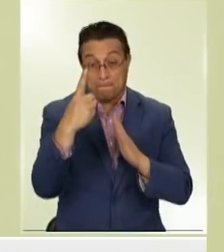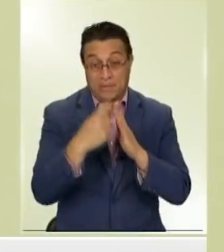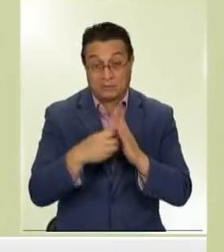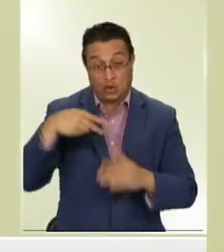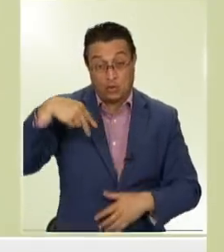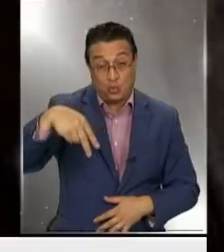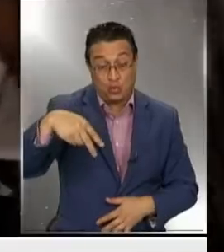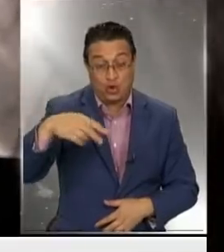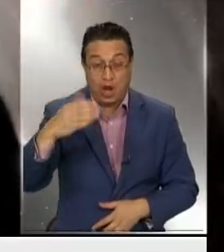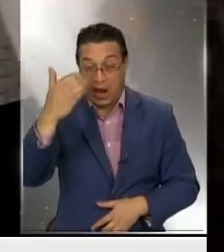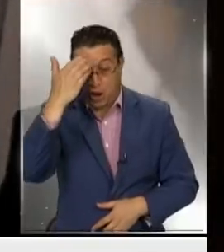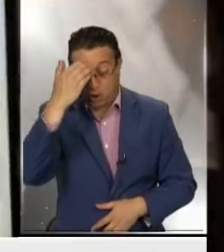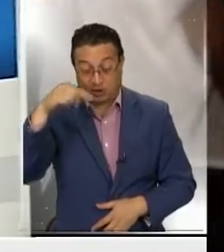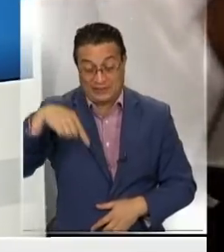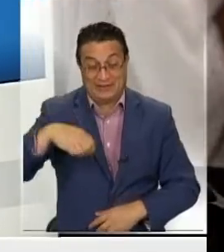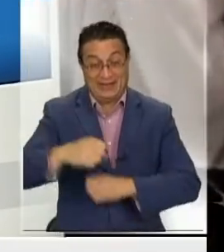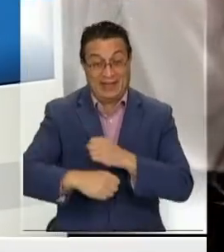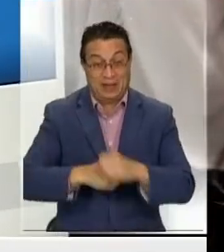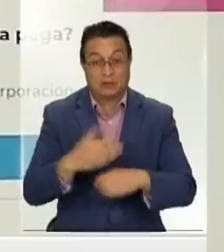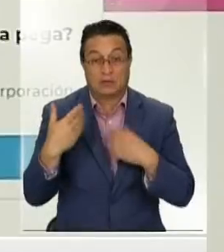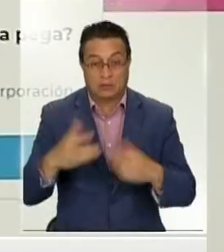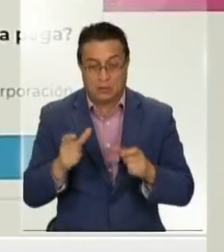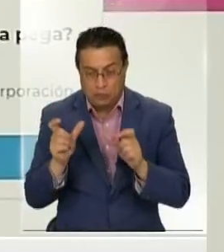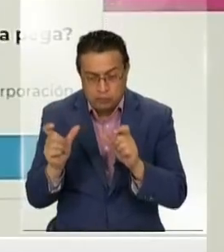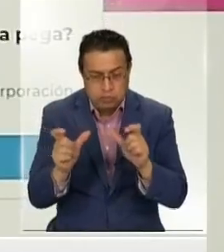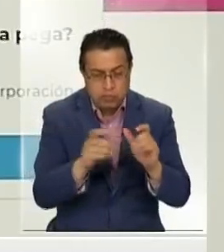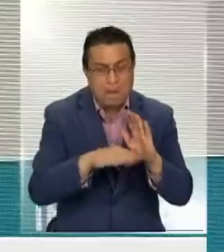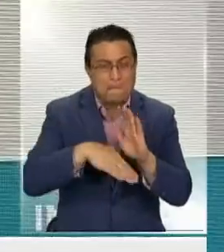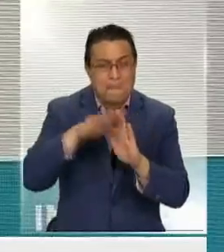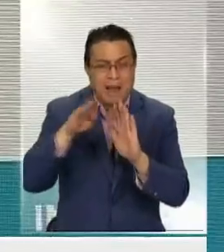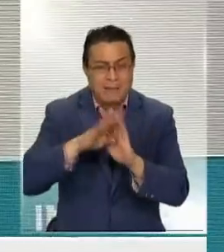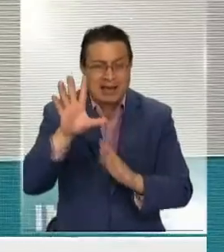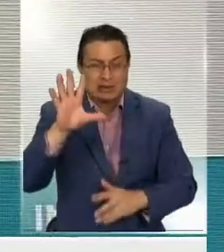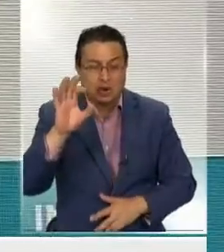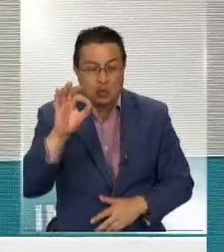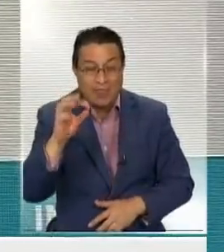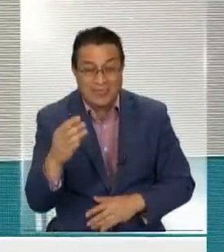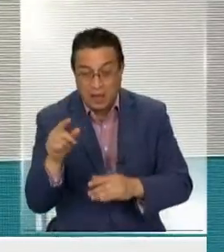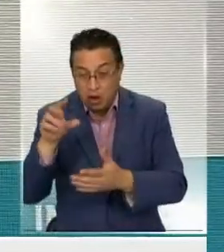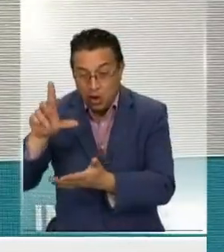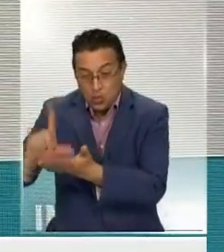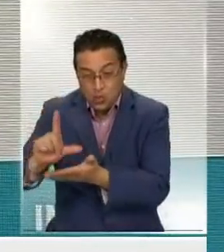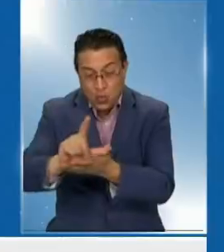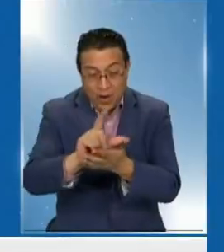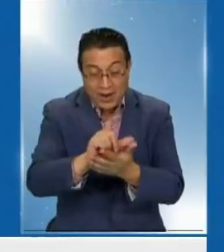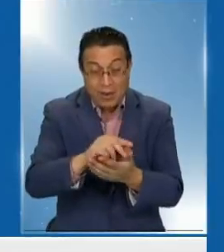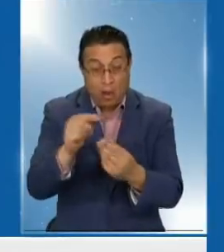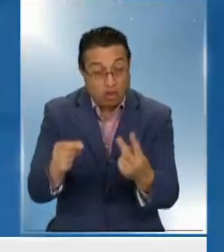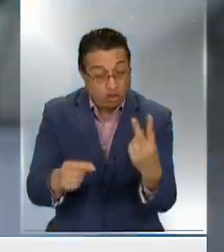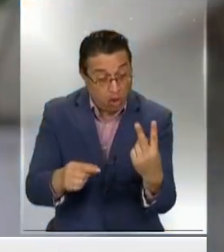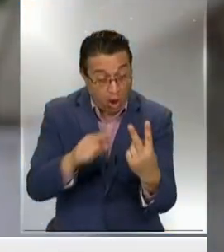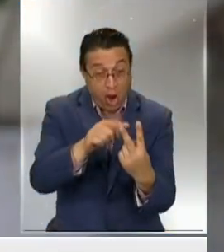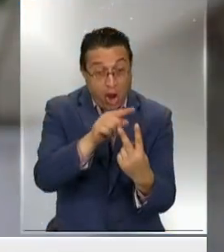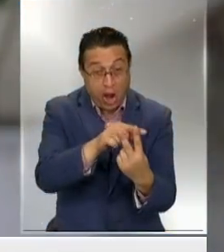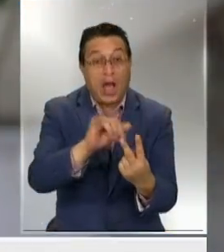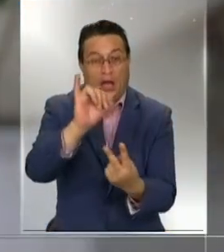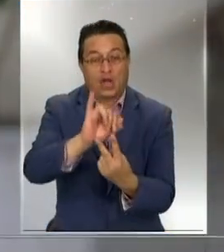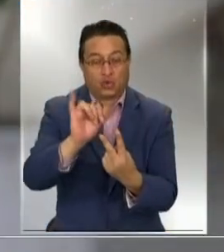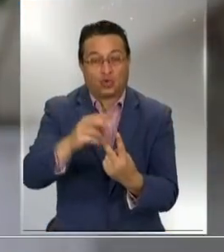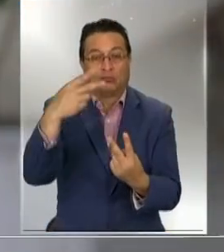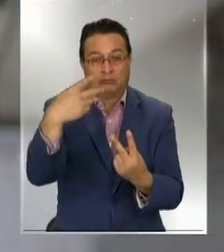y agosto de este año, nosotros monitoreamos más de 50 sitios web en que solo dos de ellos correspondían a las